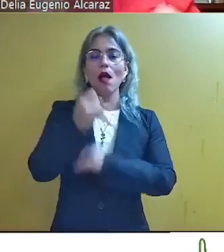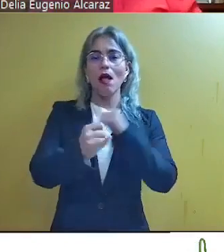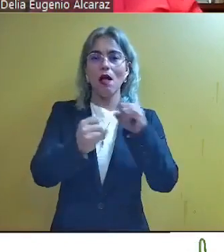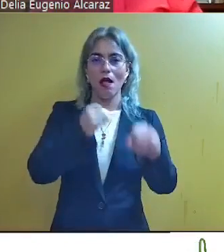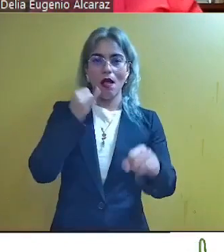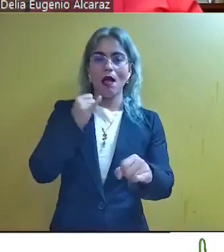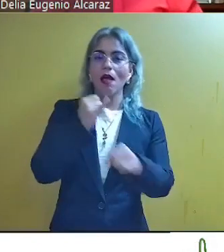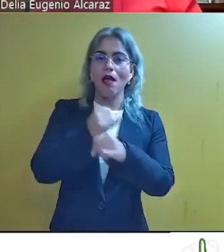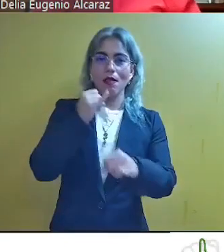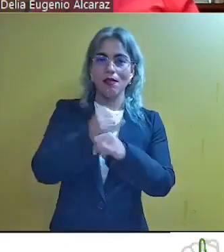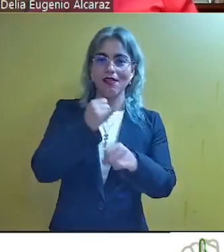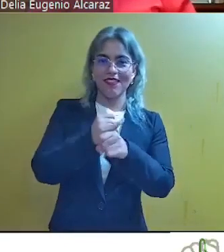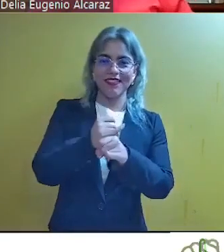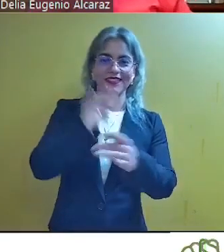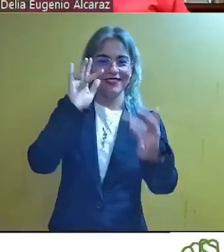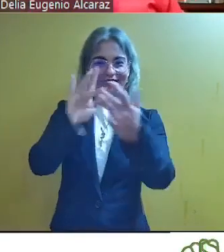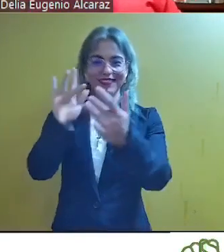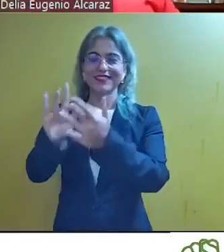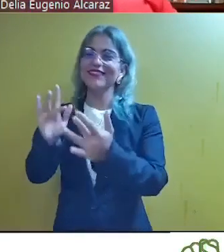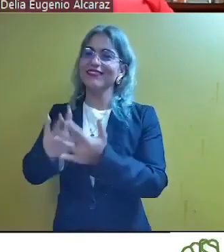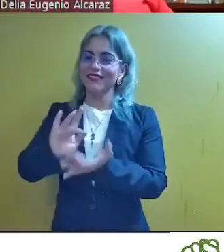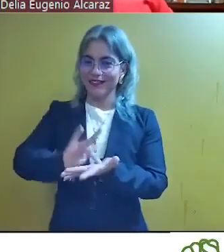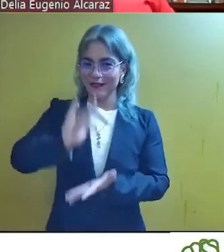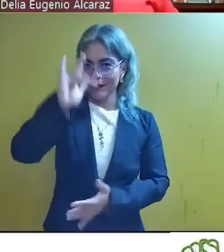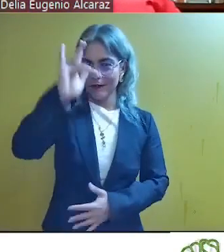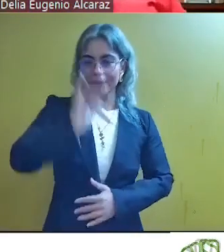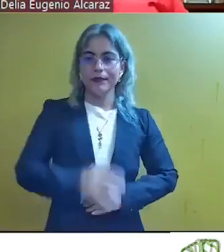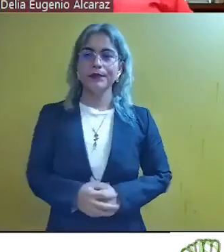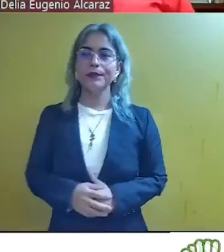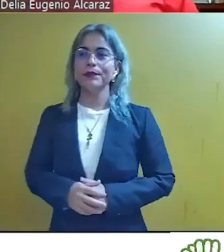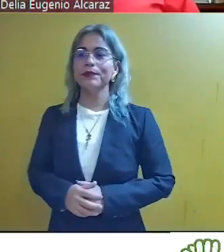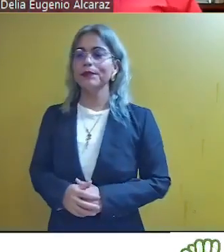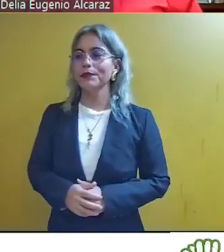esta sesión de resolución.